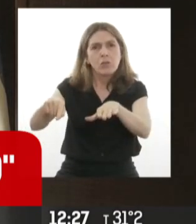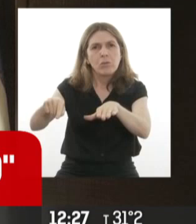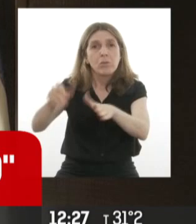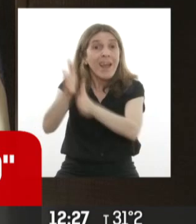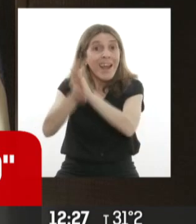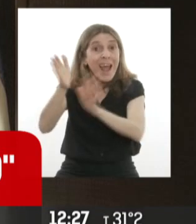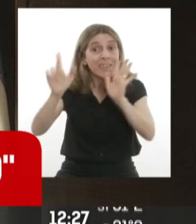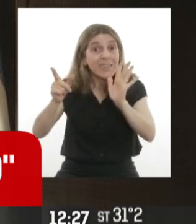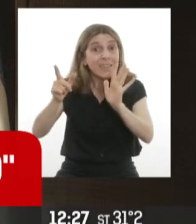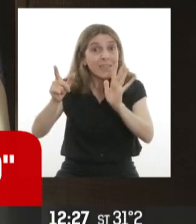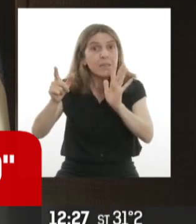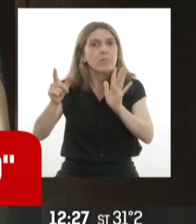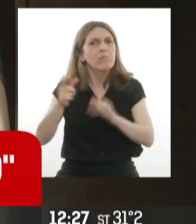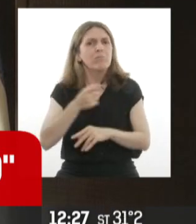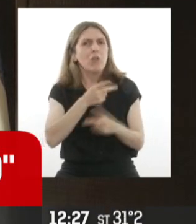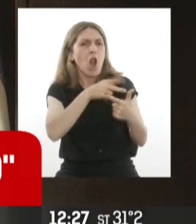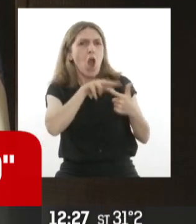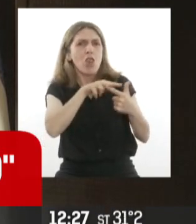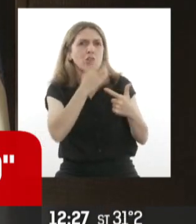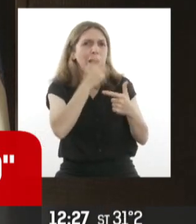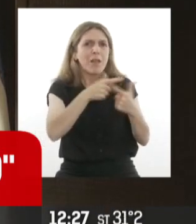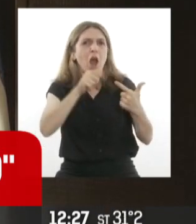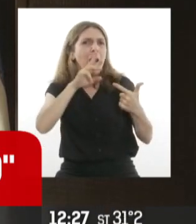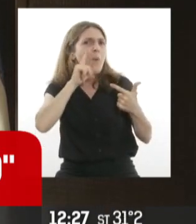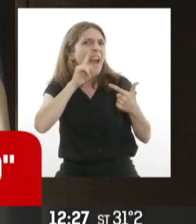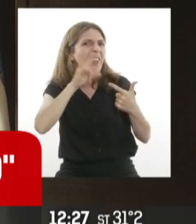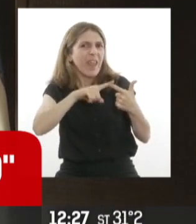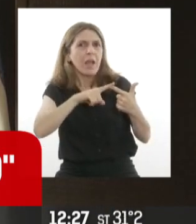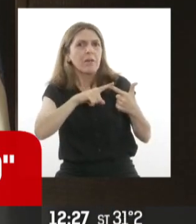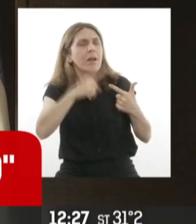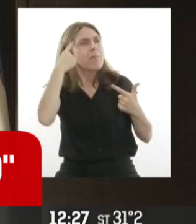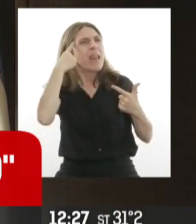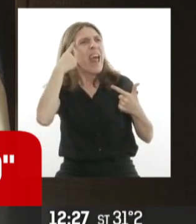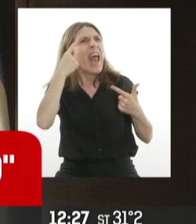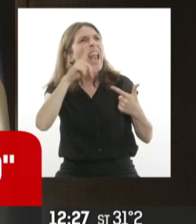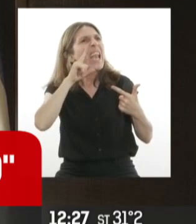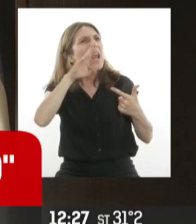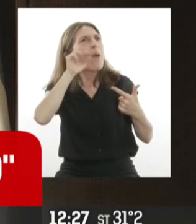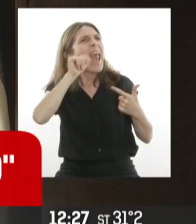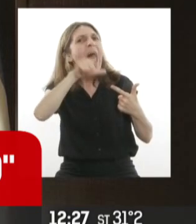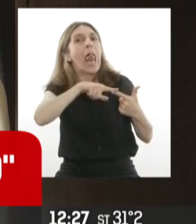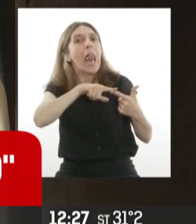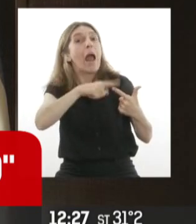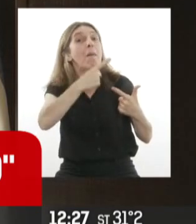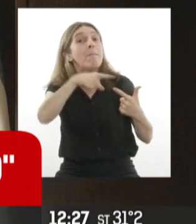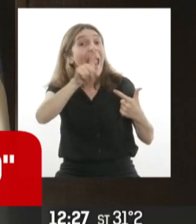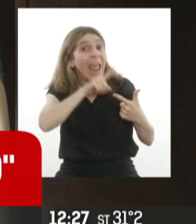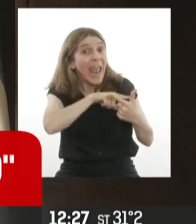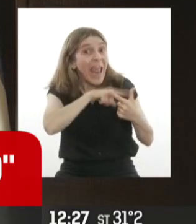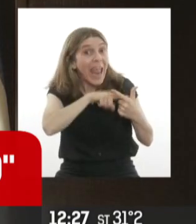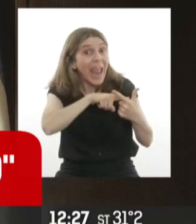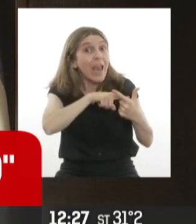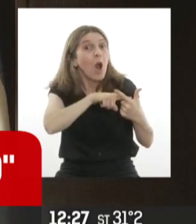Eran muy liberales, pero entendían la importancia de esa educación y no la dejaron en manos privadas. La asumieron como parte